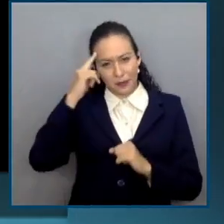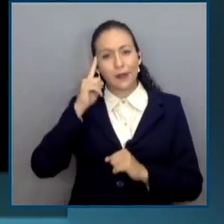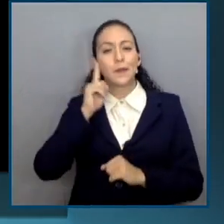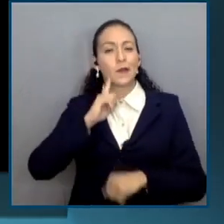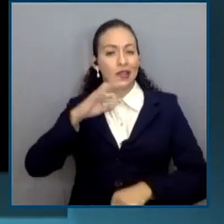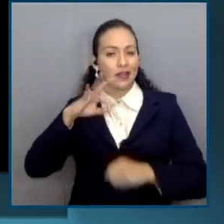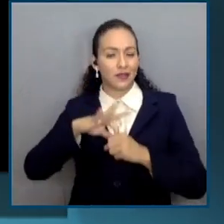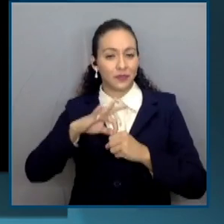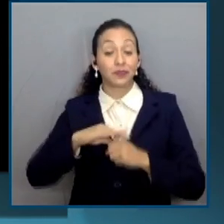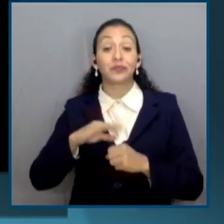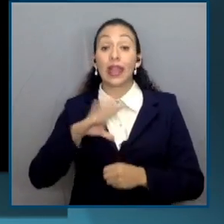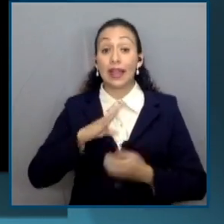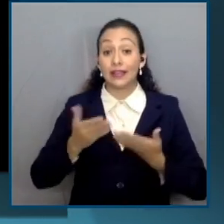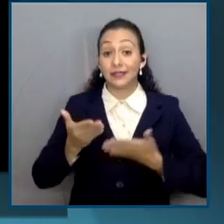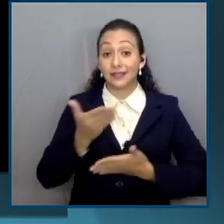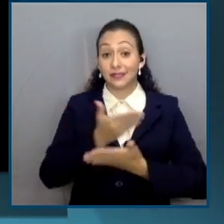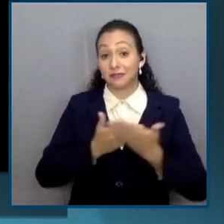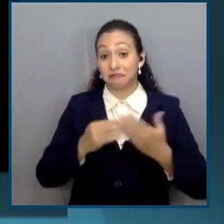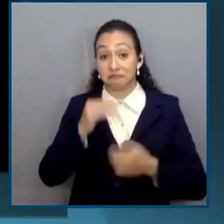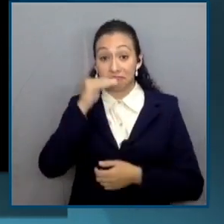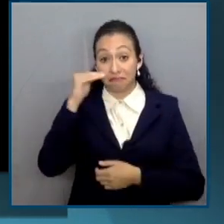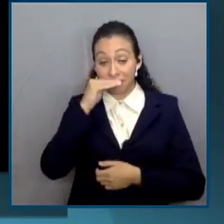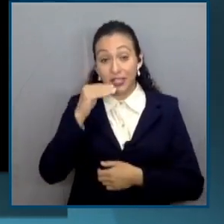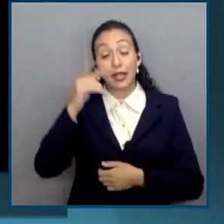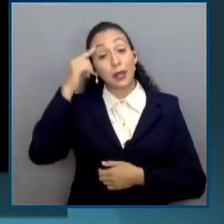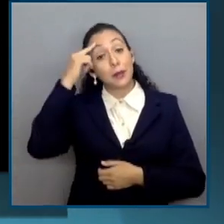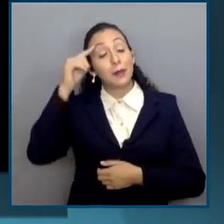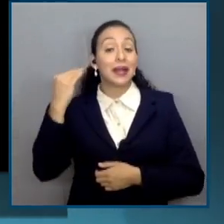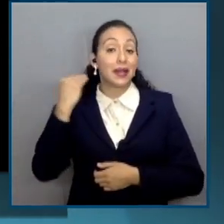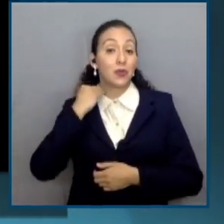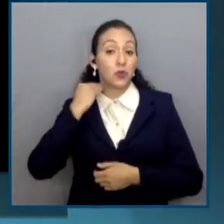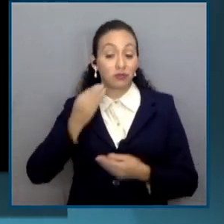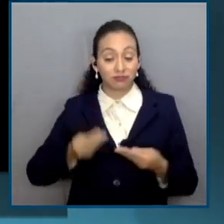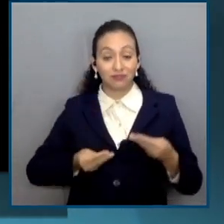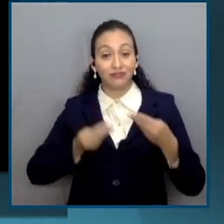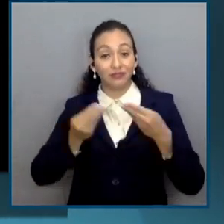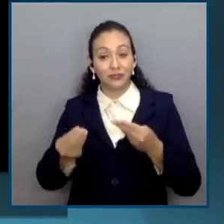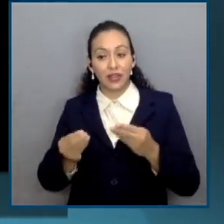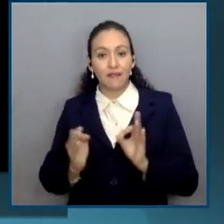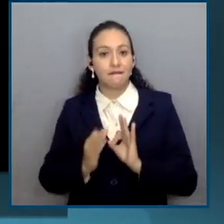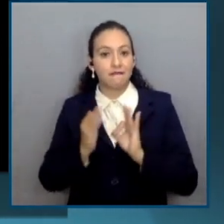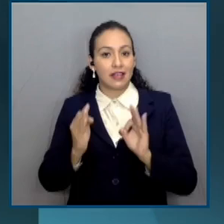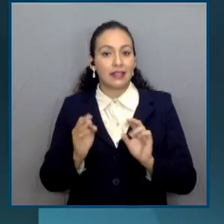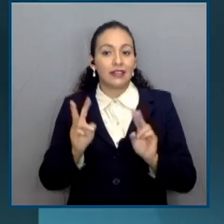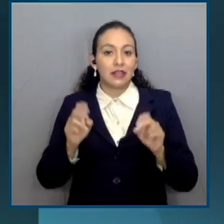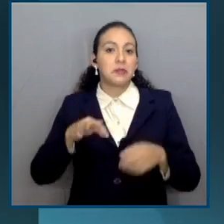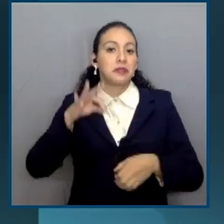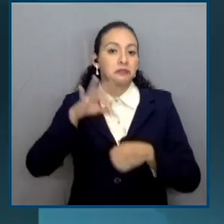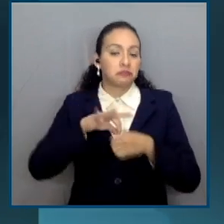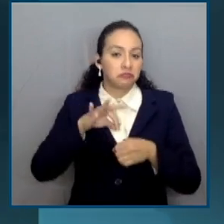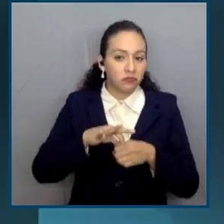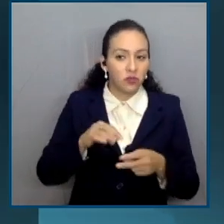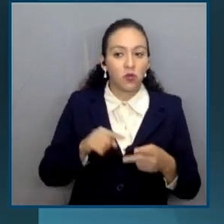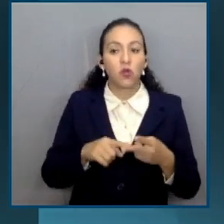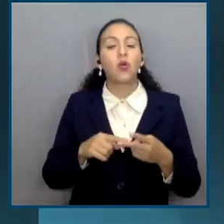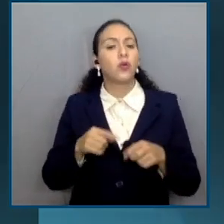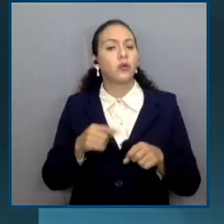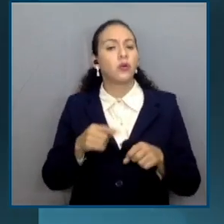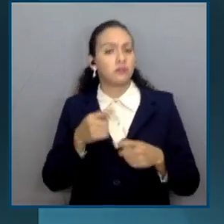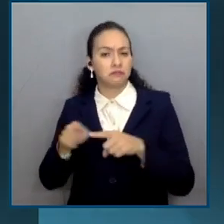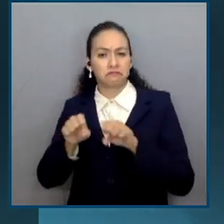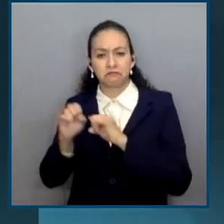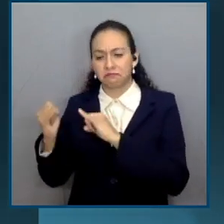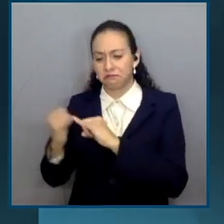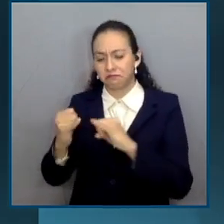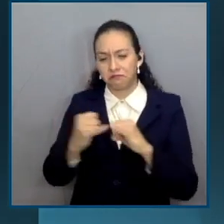gratuitos de representación jurídica ante las autoridades electorales federales, administrativas y jurisdiccionales cuando se afecte la paridad